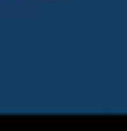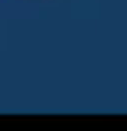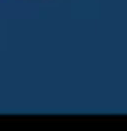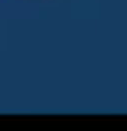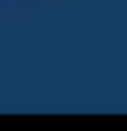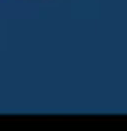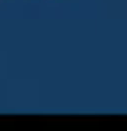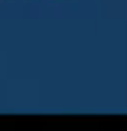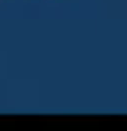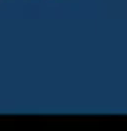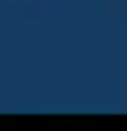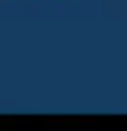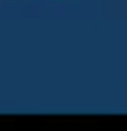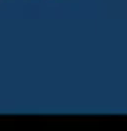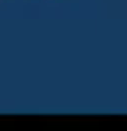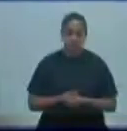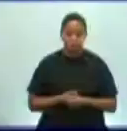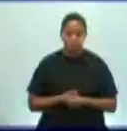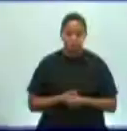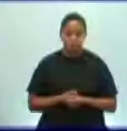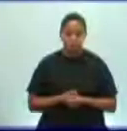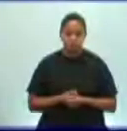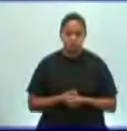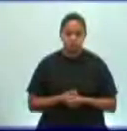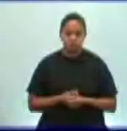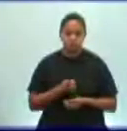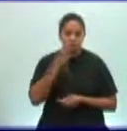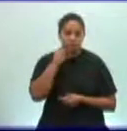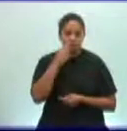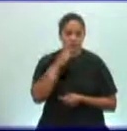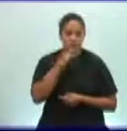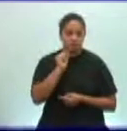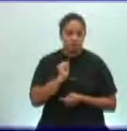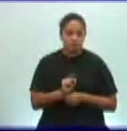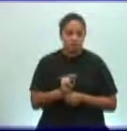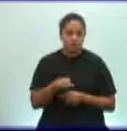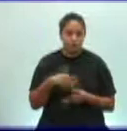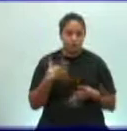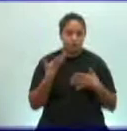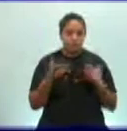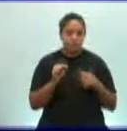Vamos entonces a controlar la actividad.